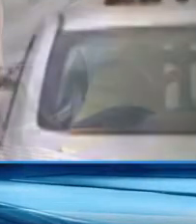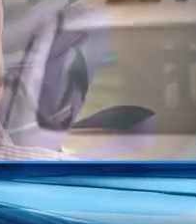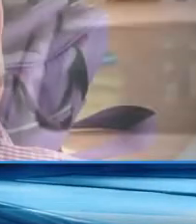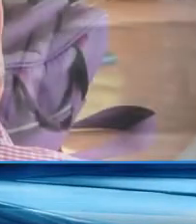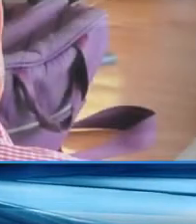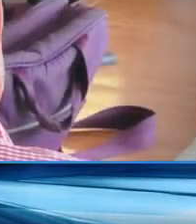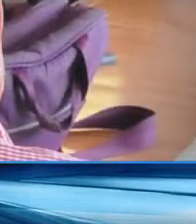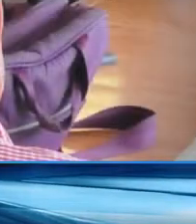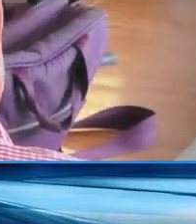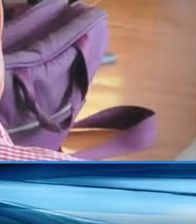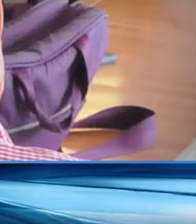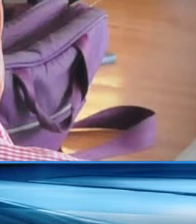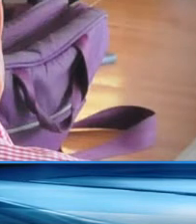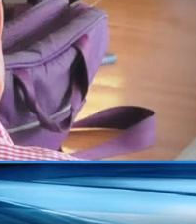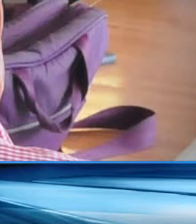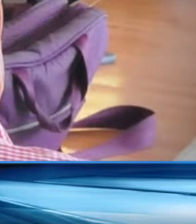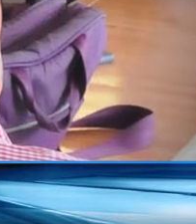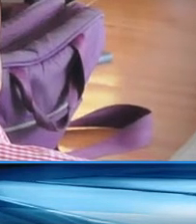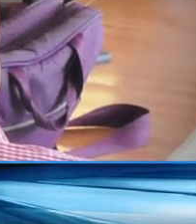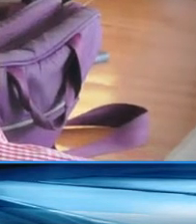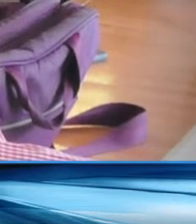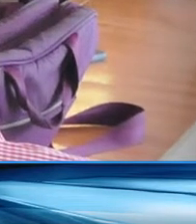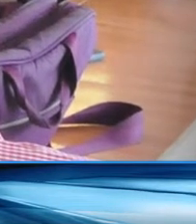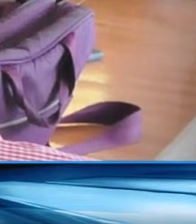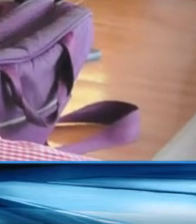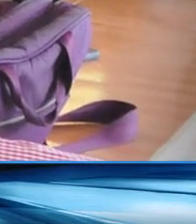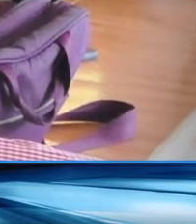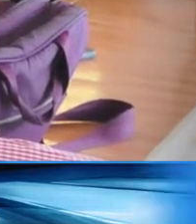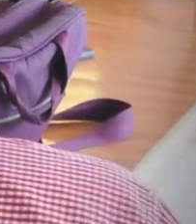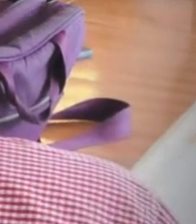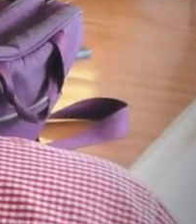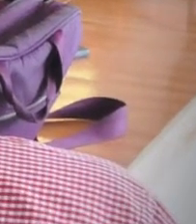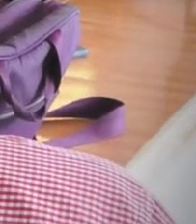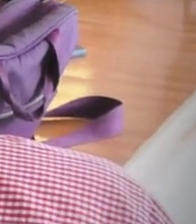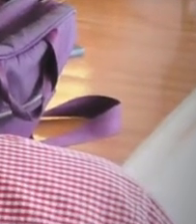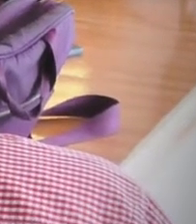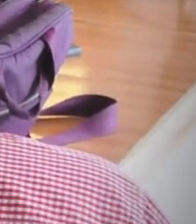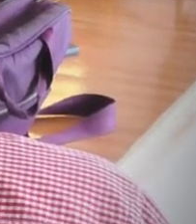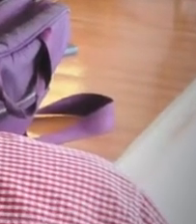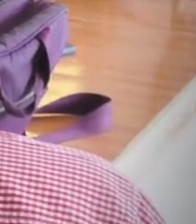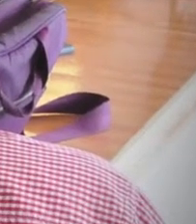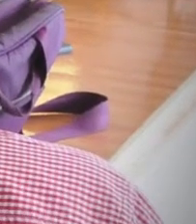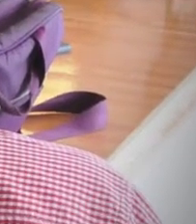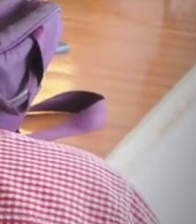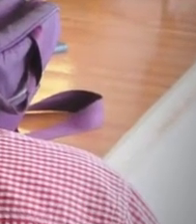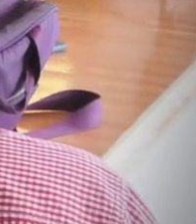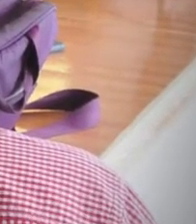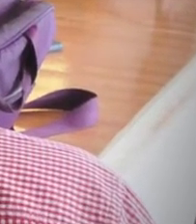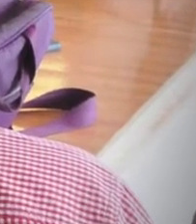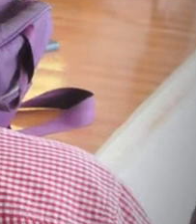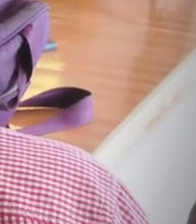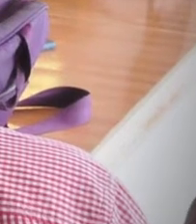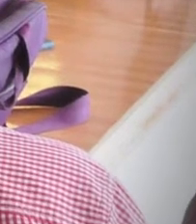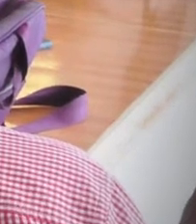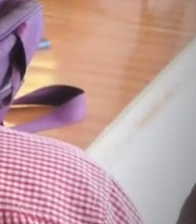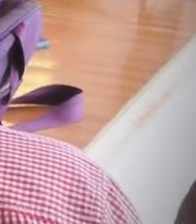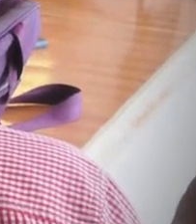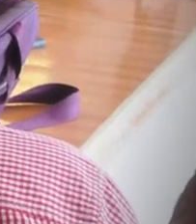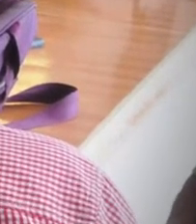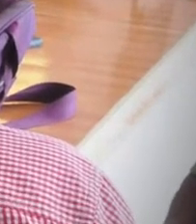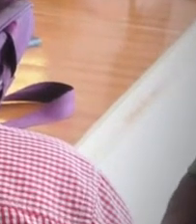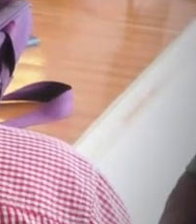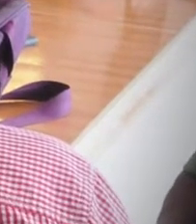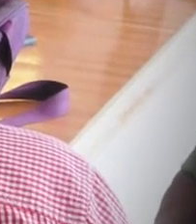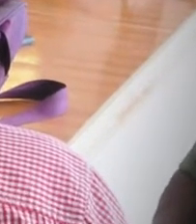diciembre el stp rm notificó la adecuación de esos estatutos en los que se estableció que los dirigentes serán electos por voto